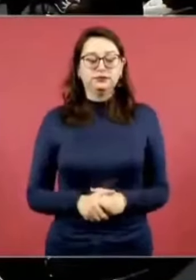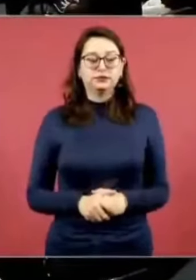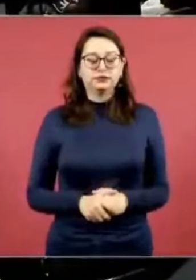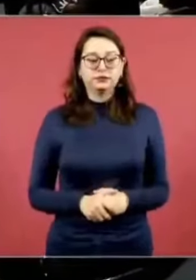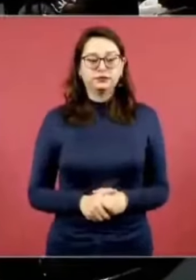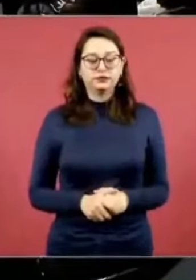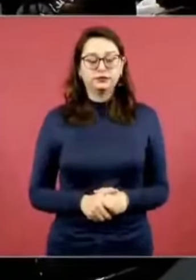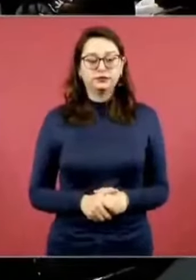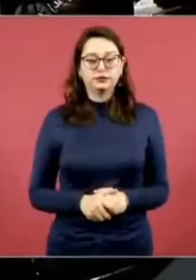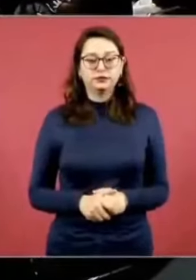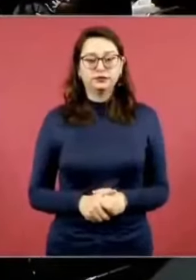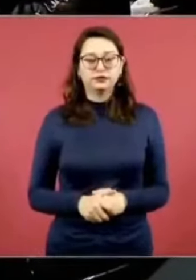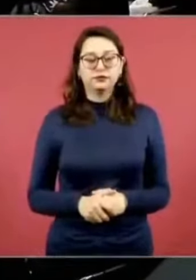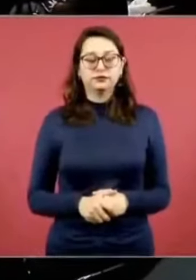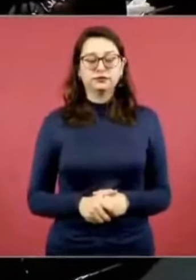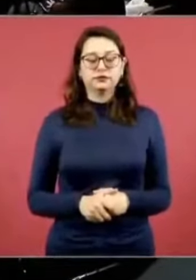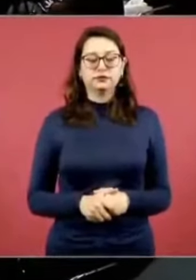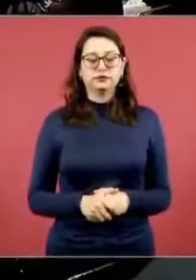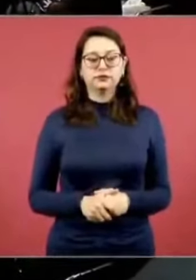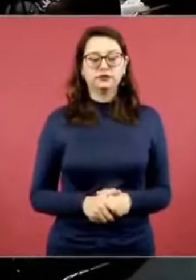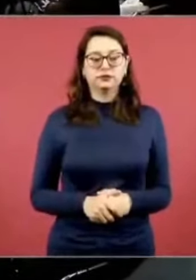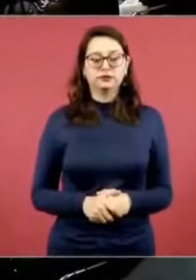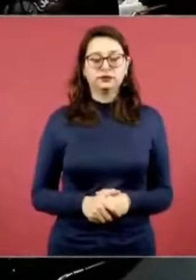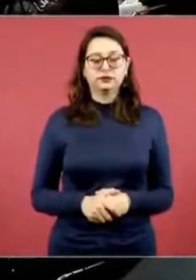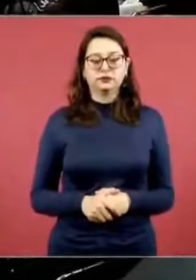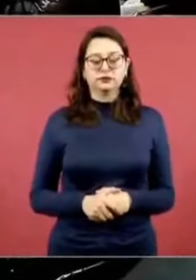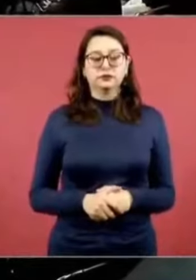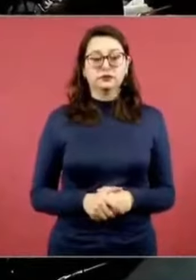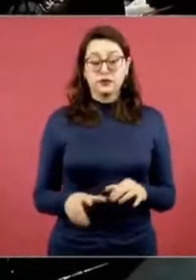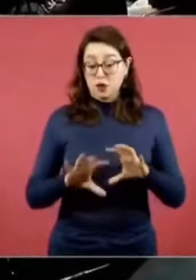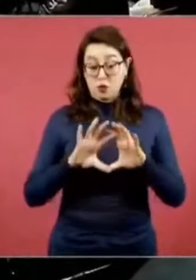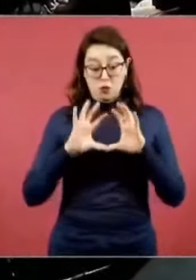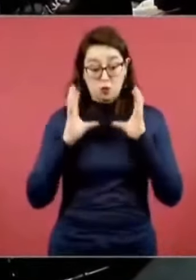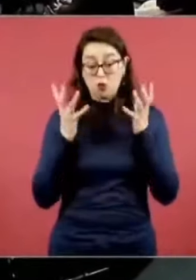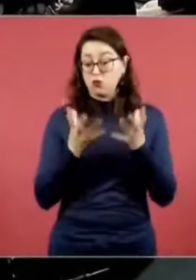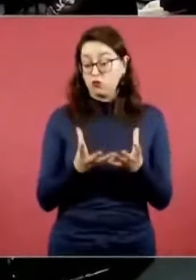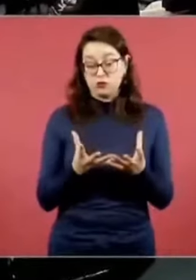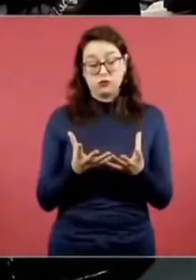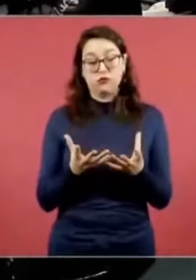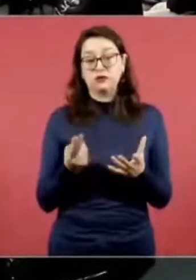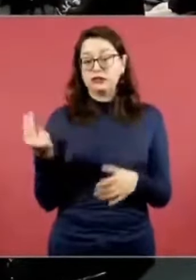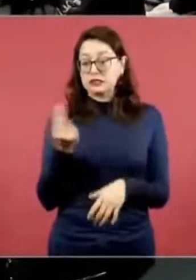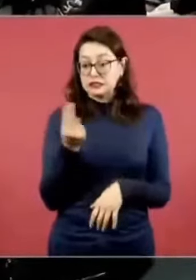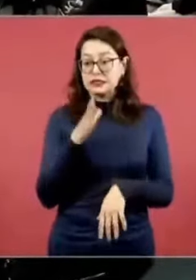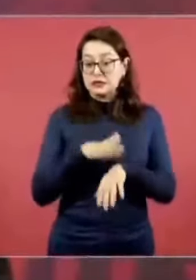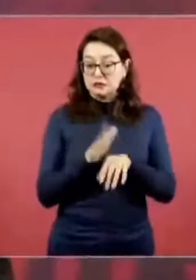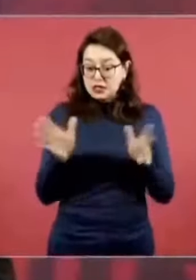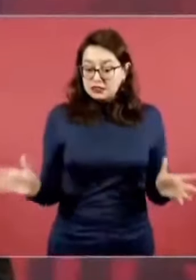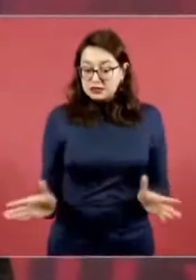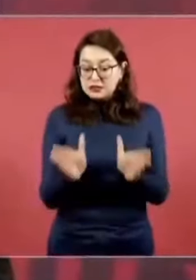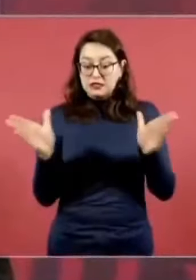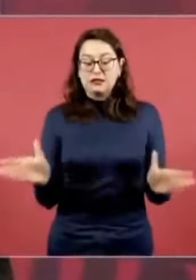Hace falta impulsar más las actividades productivas, la creación de empleos.